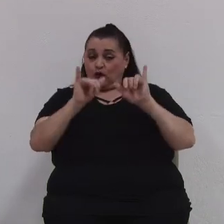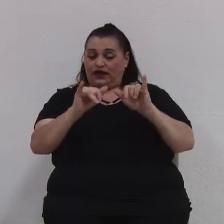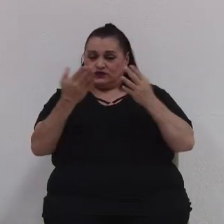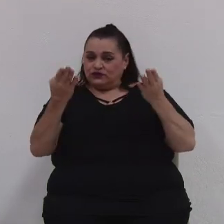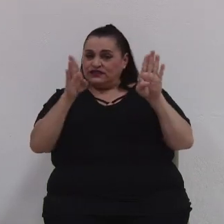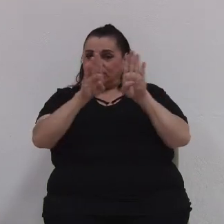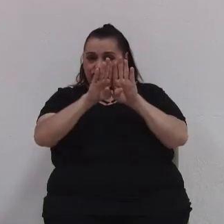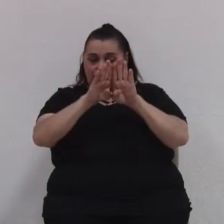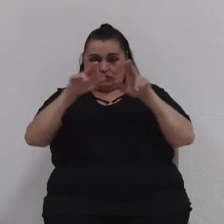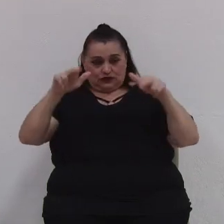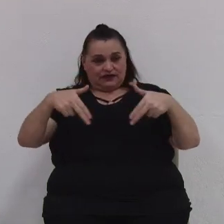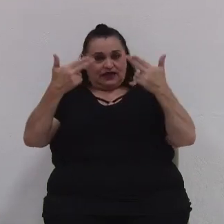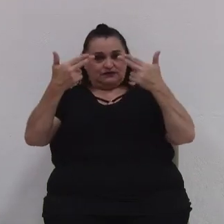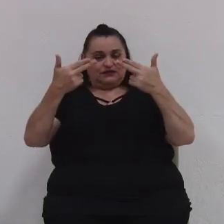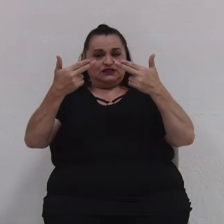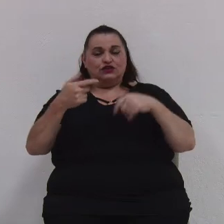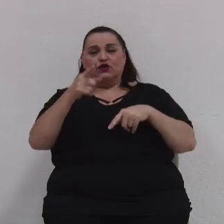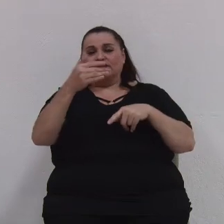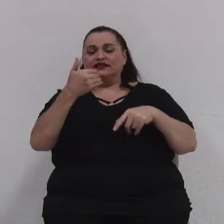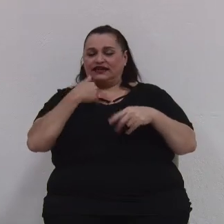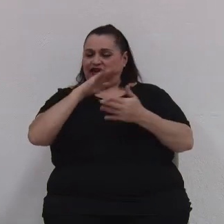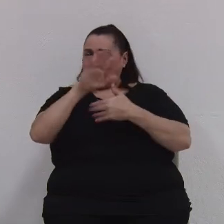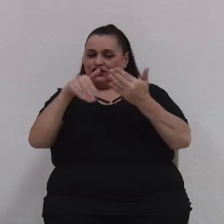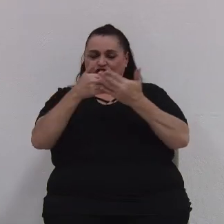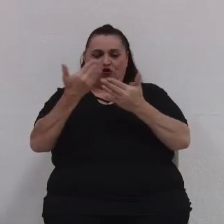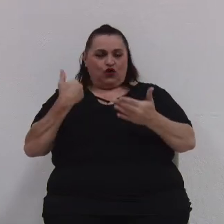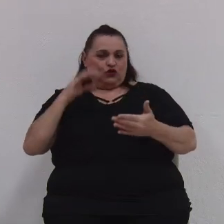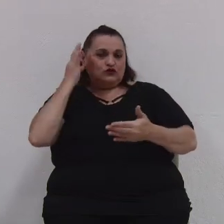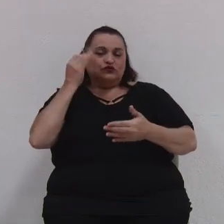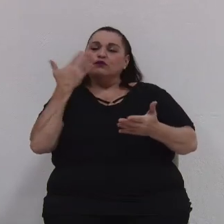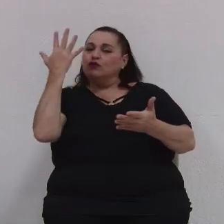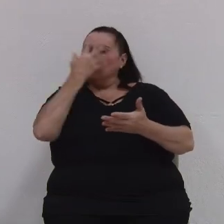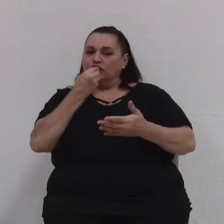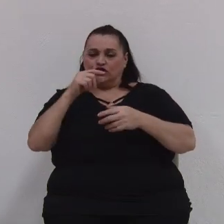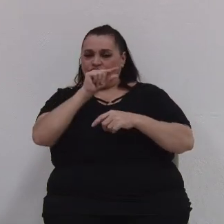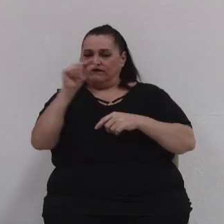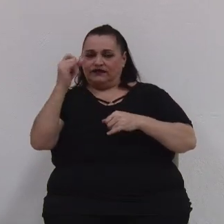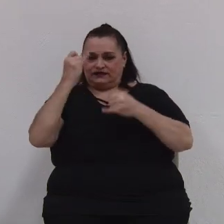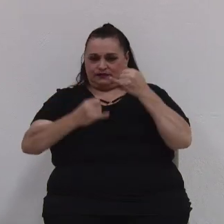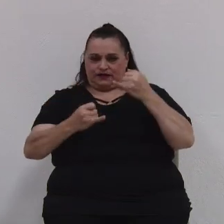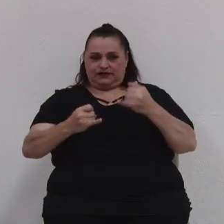de transmisión. Tengan todas y todos un muy bonito fin de semana.